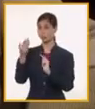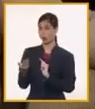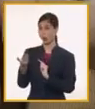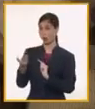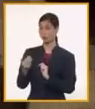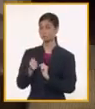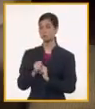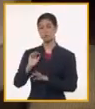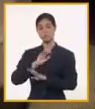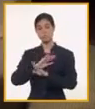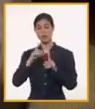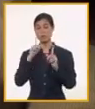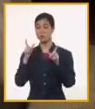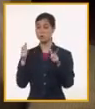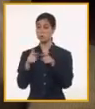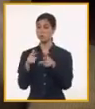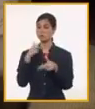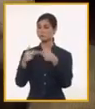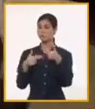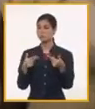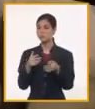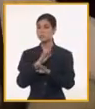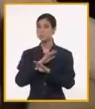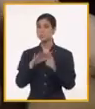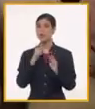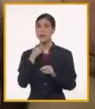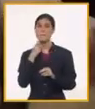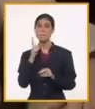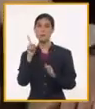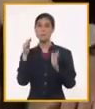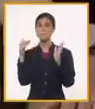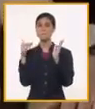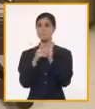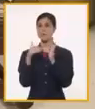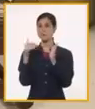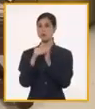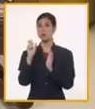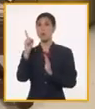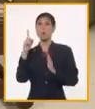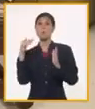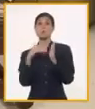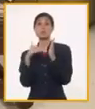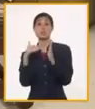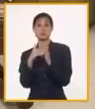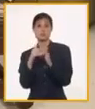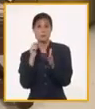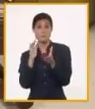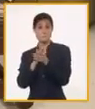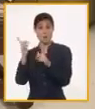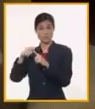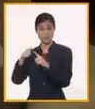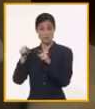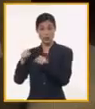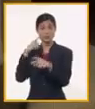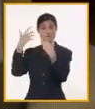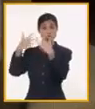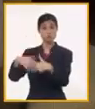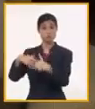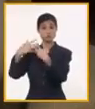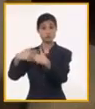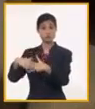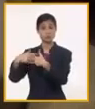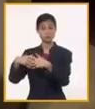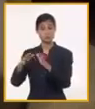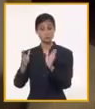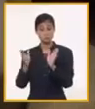Fidel, llega con el 1 millón. Le digo, no, Matanza tiene que ser 1 millón. Entonces, ahí es donde yo hablando con los cuadros